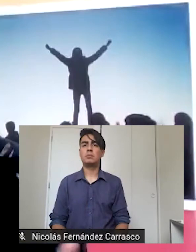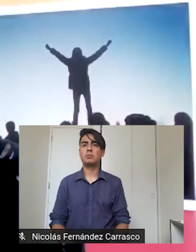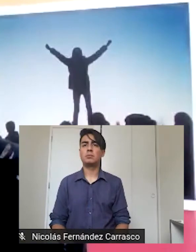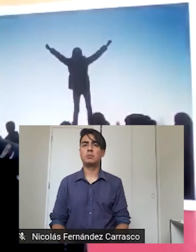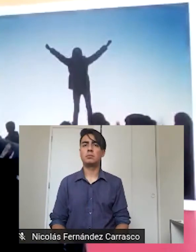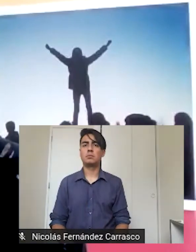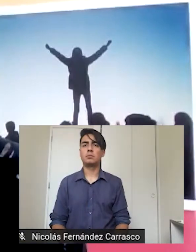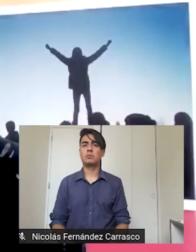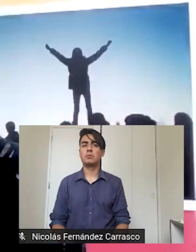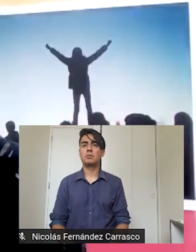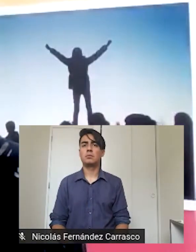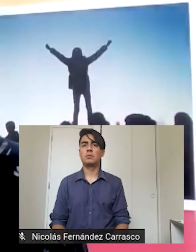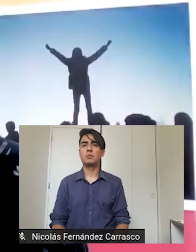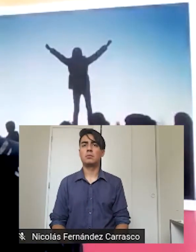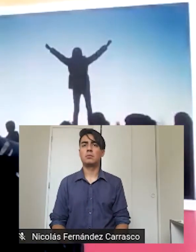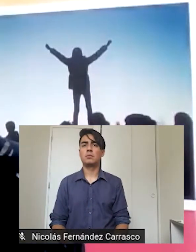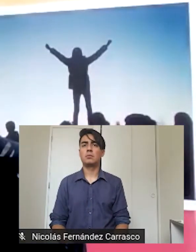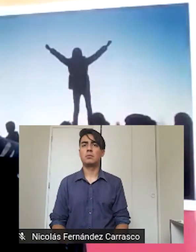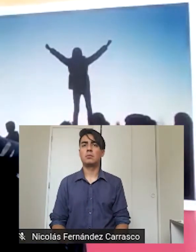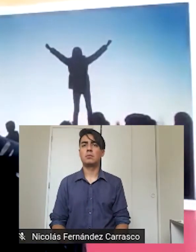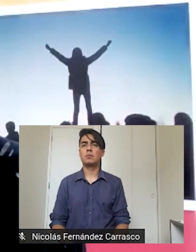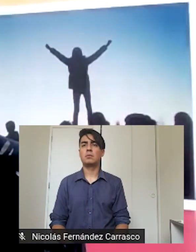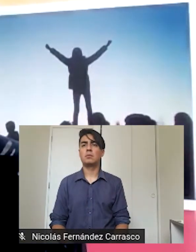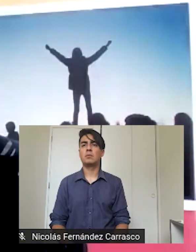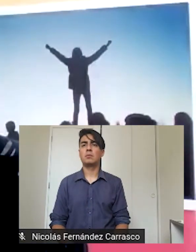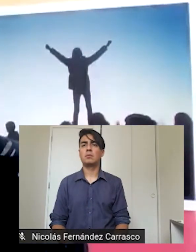pero creo que,